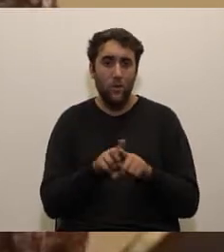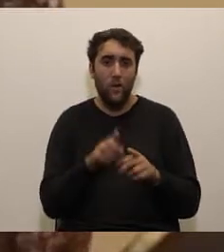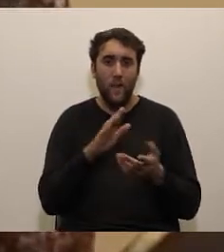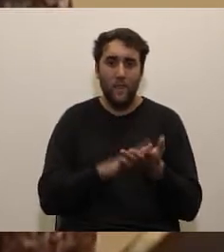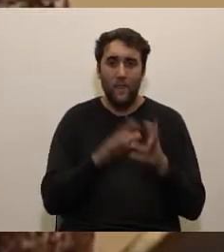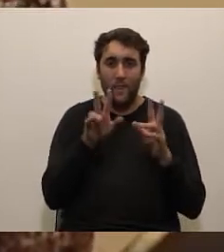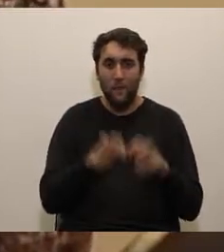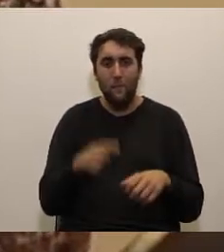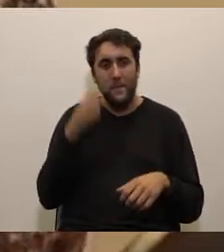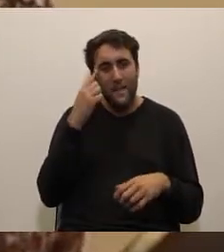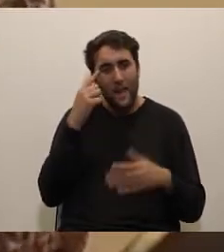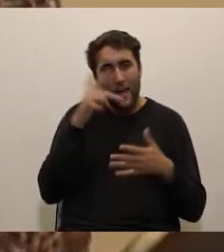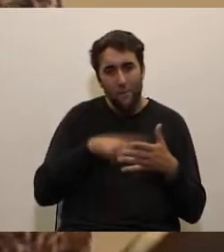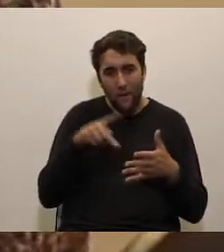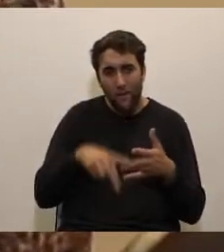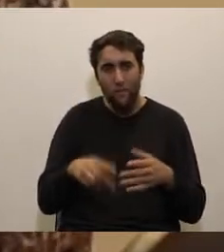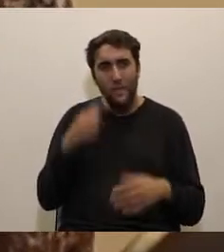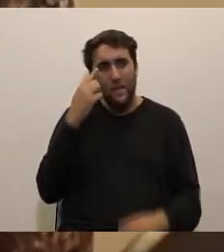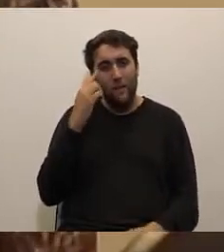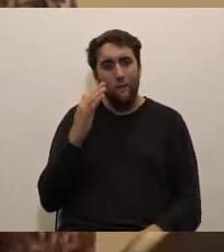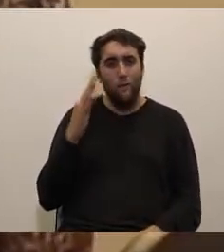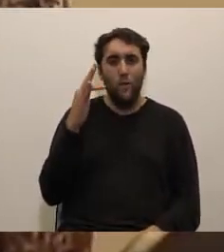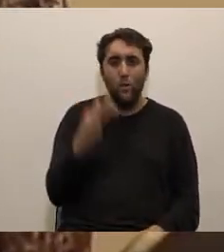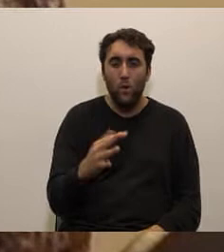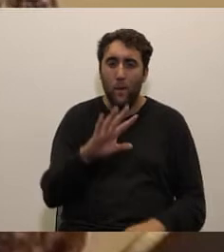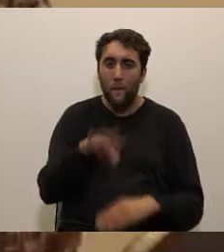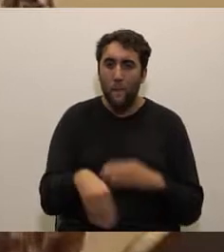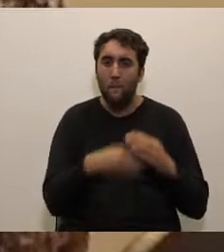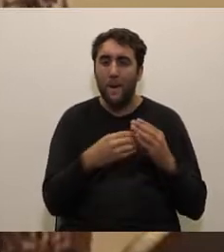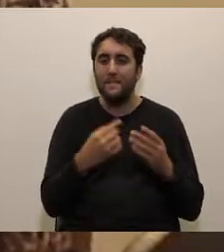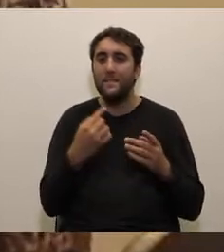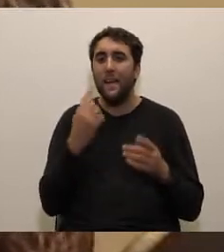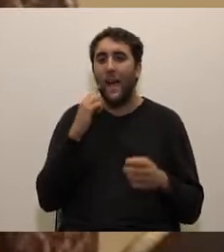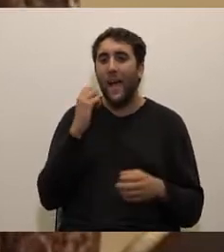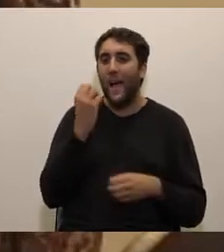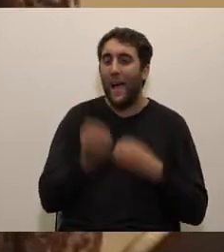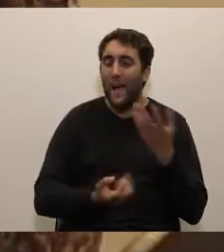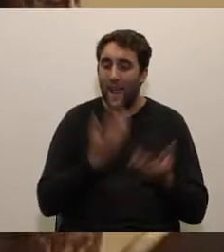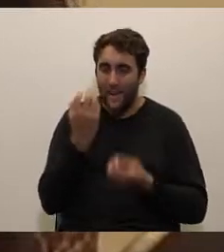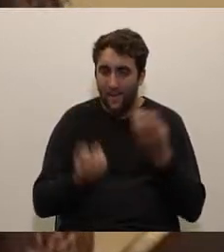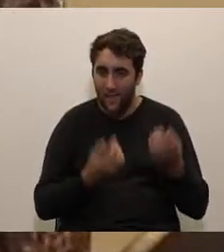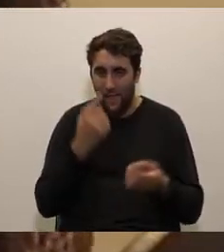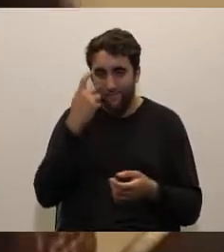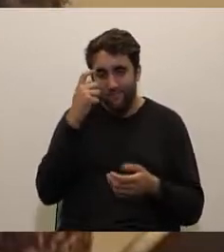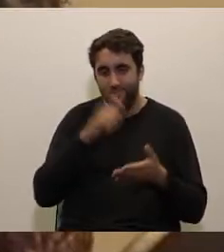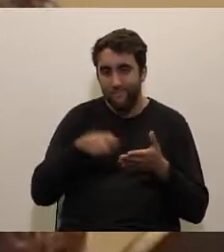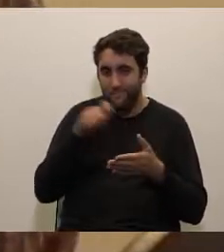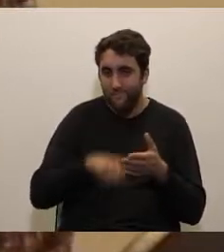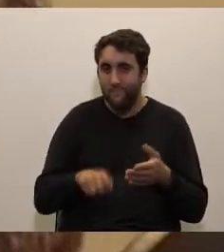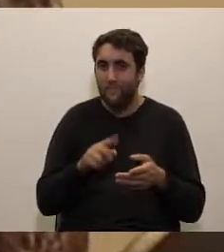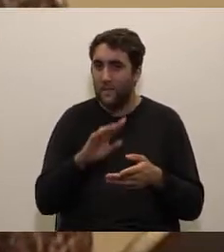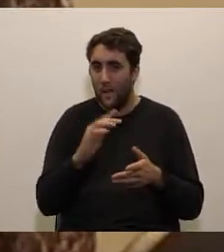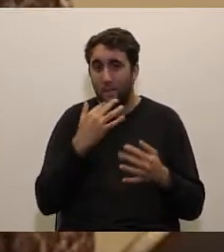esto estratégicamente, pensarlo en el largo plazo, sumarle creatividad, eso le suma un montón